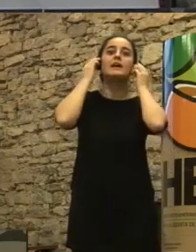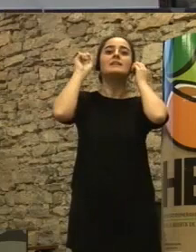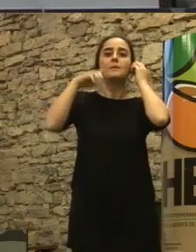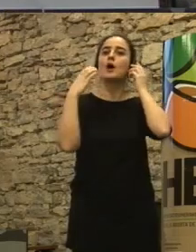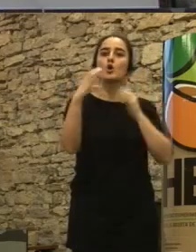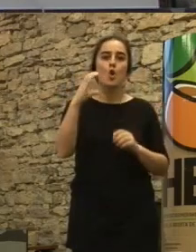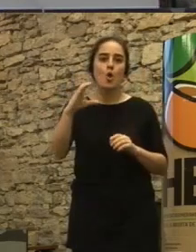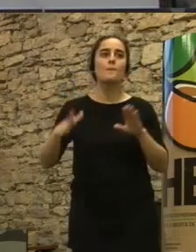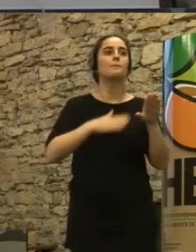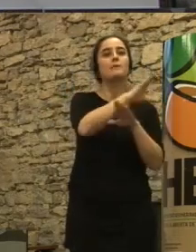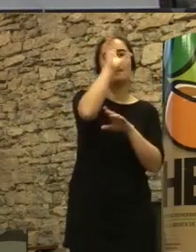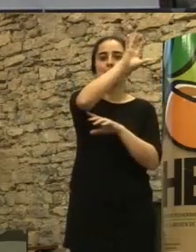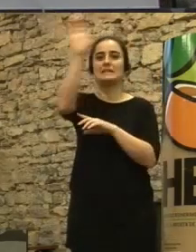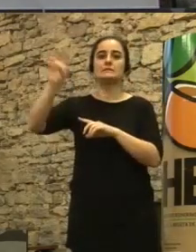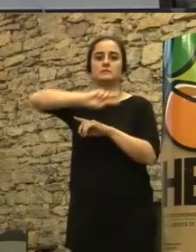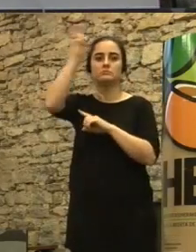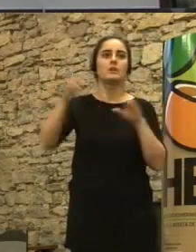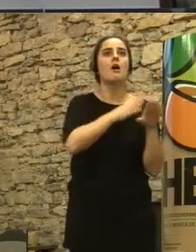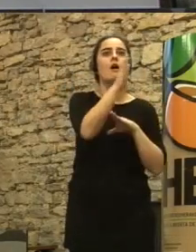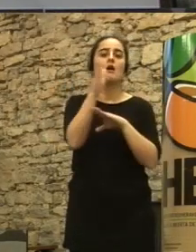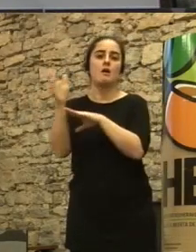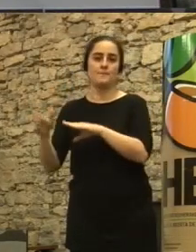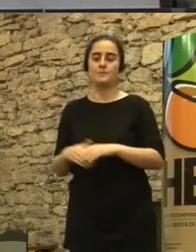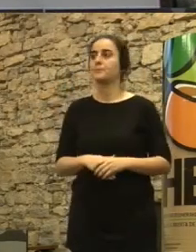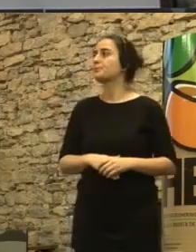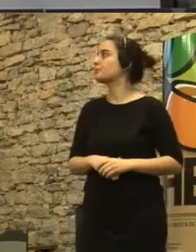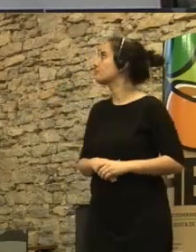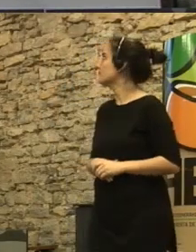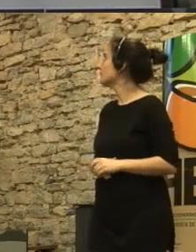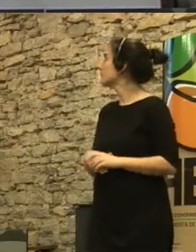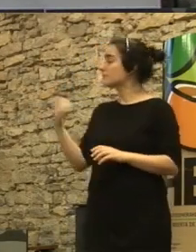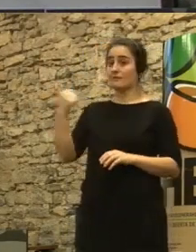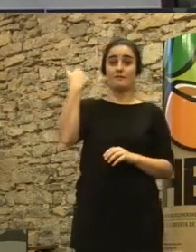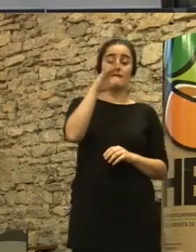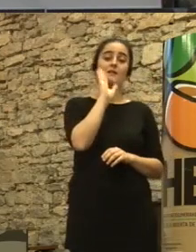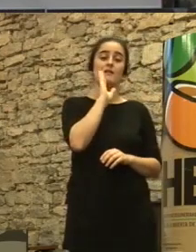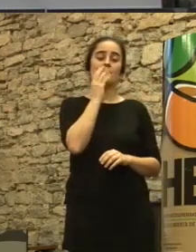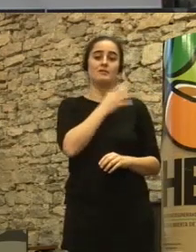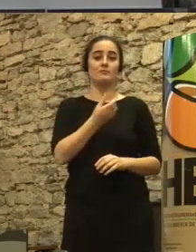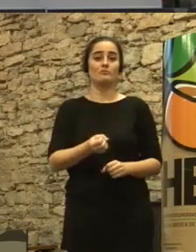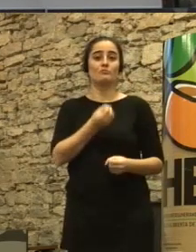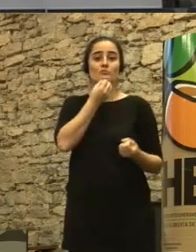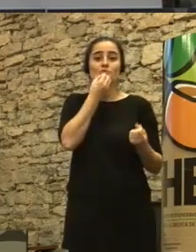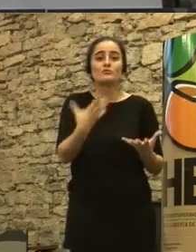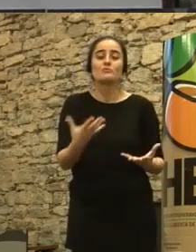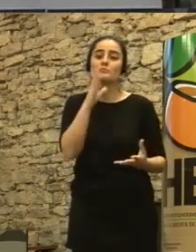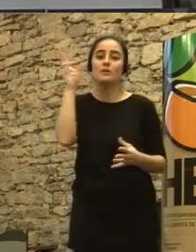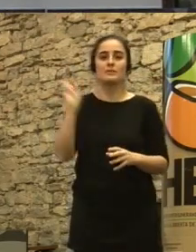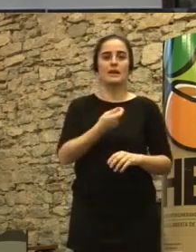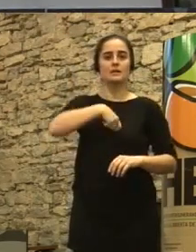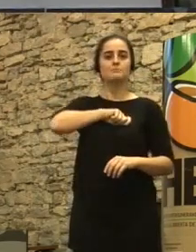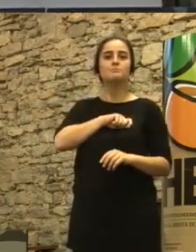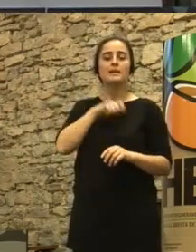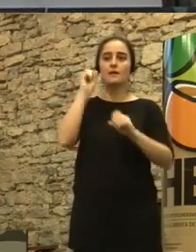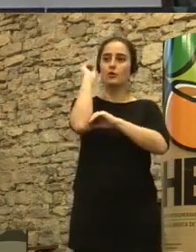a otros países. Y ese es él. Y me encanta porque vino a España a dar una conferencia y se va por la vida con una especie